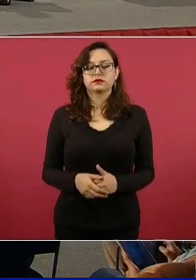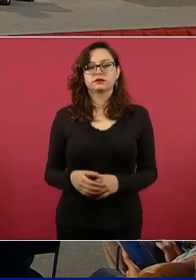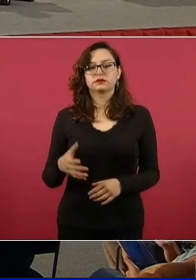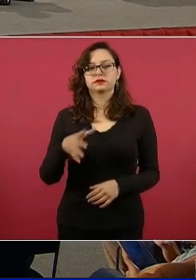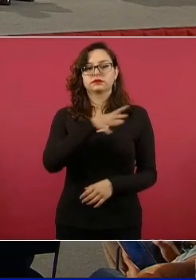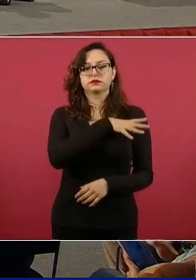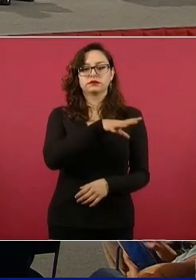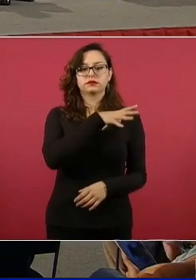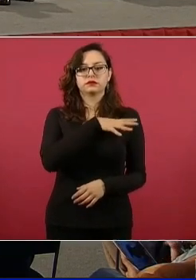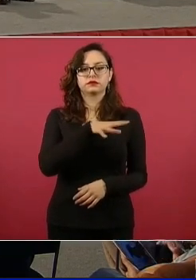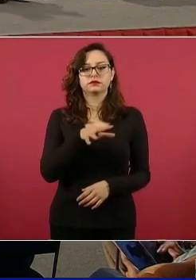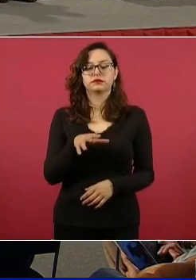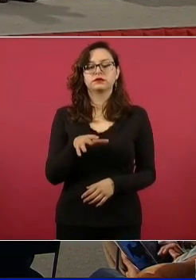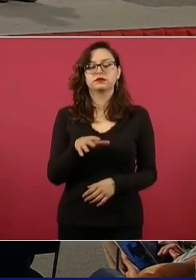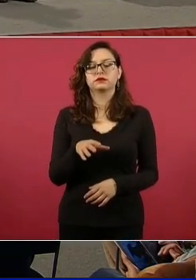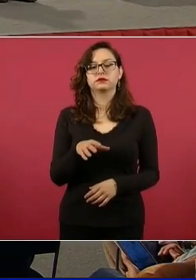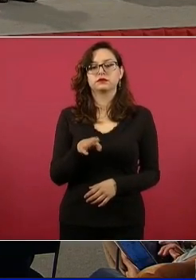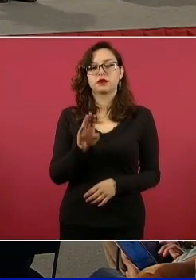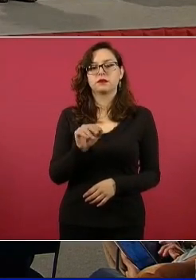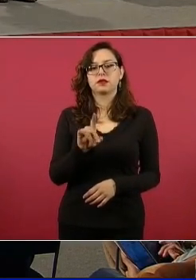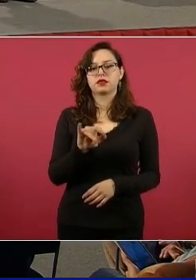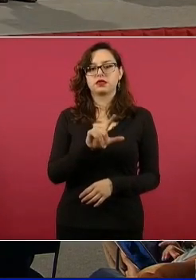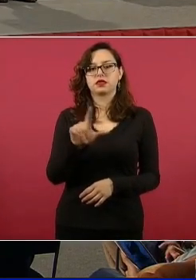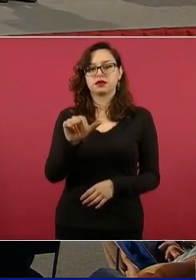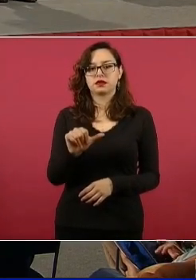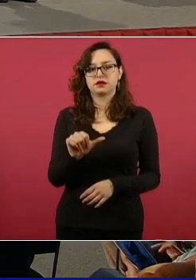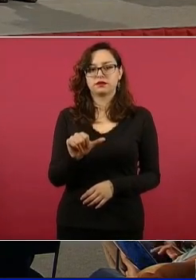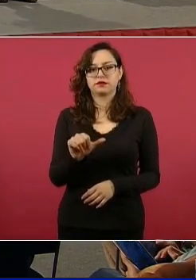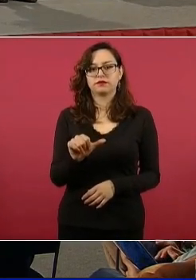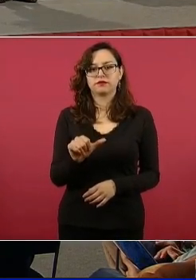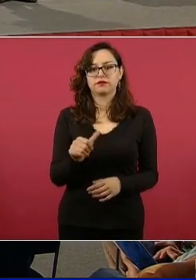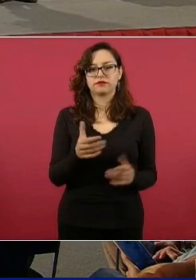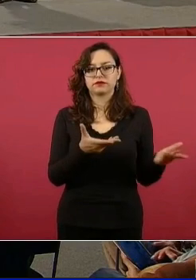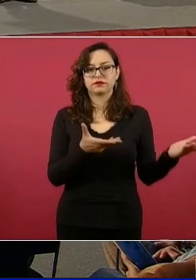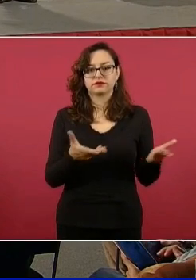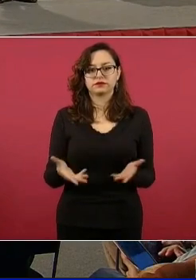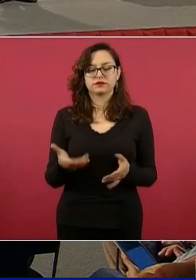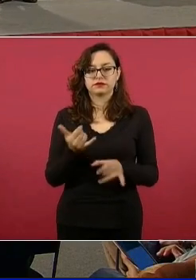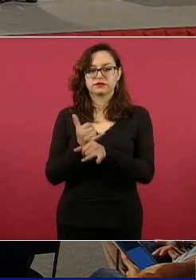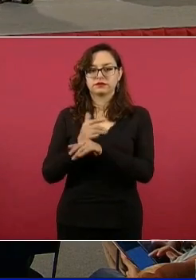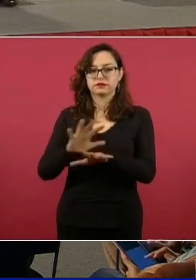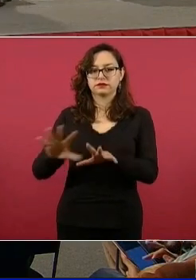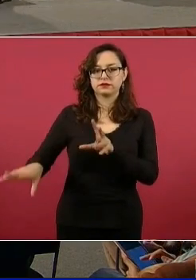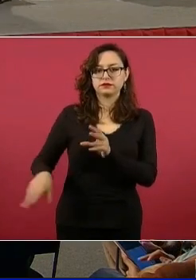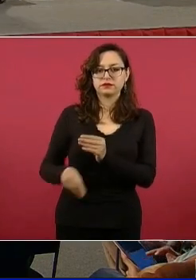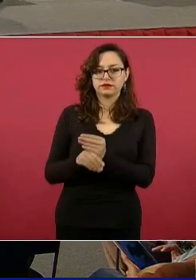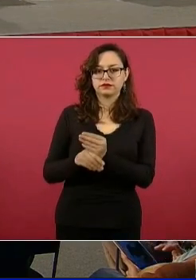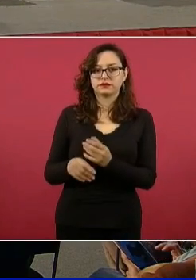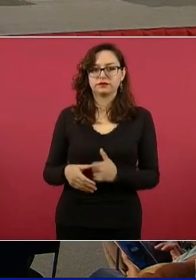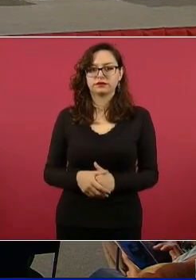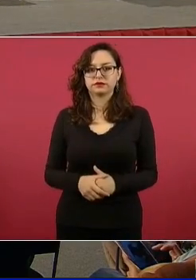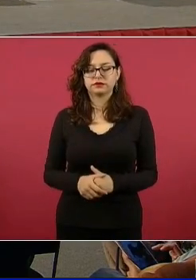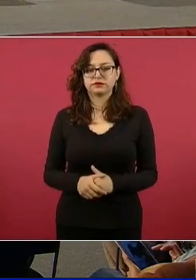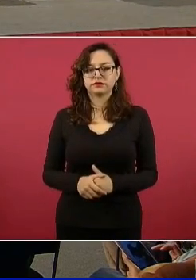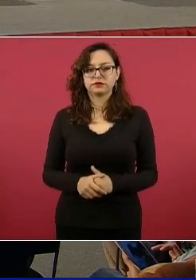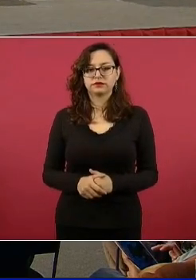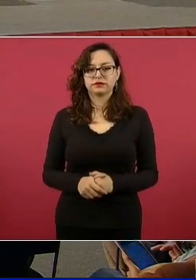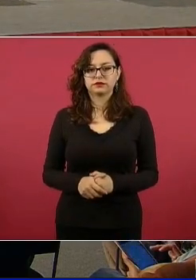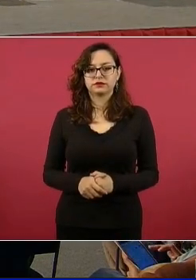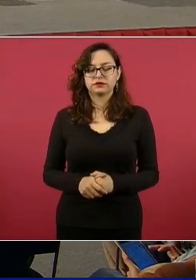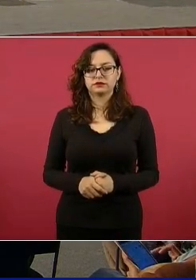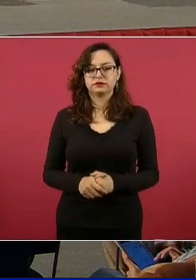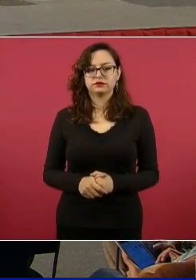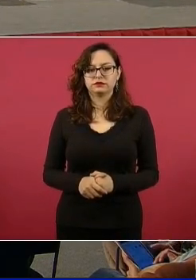del general Radilla para que se complemente la información.